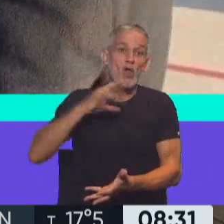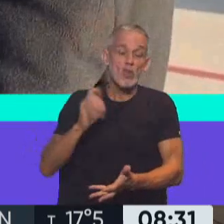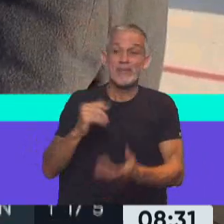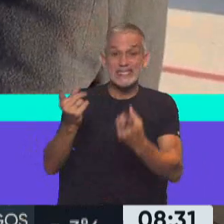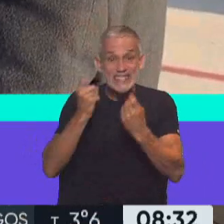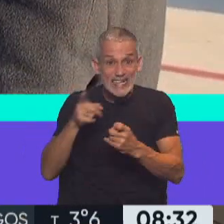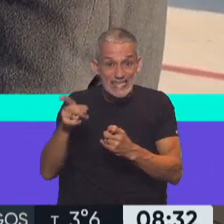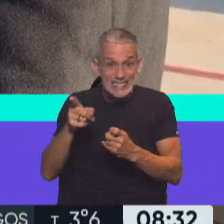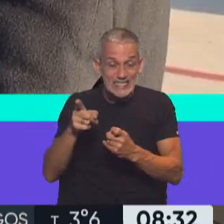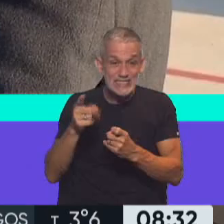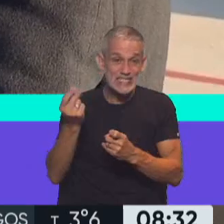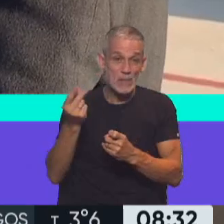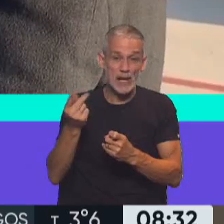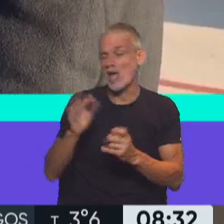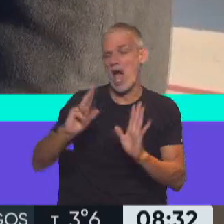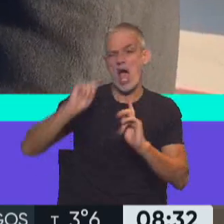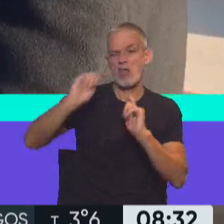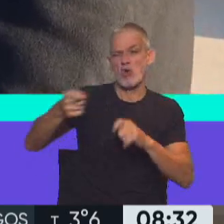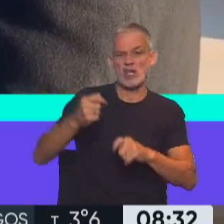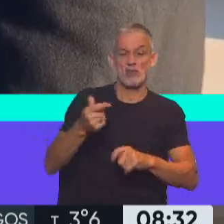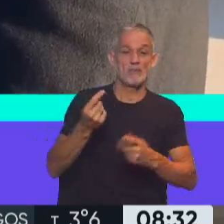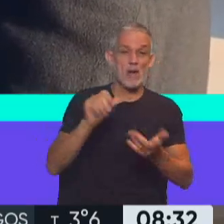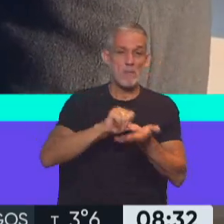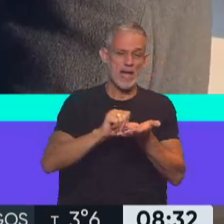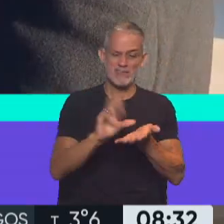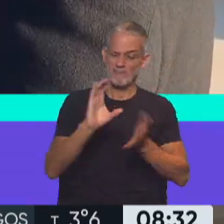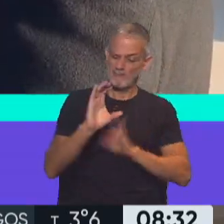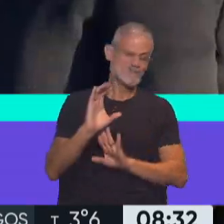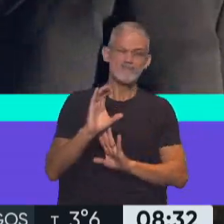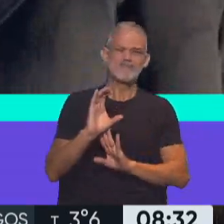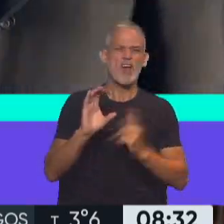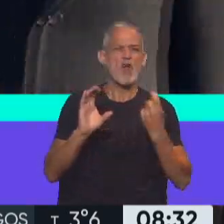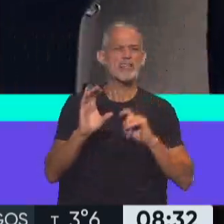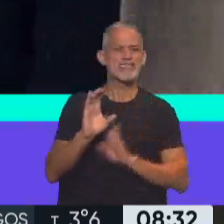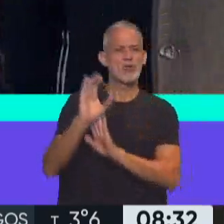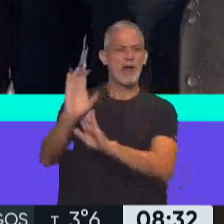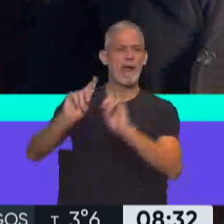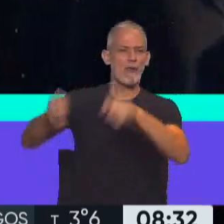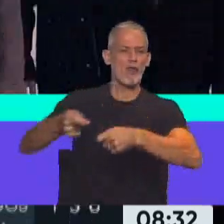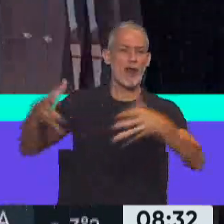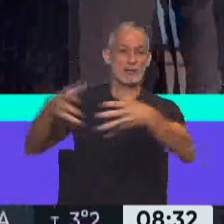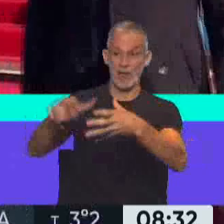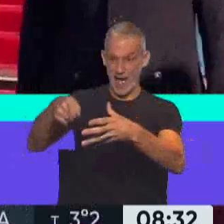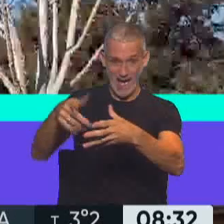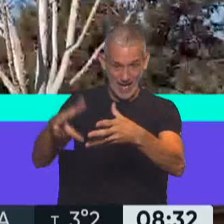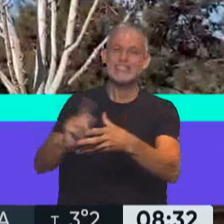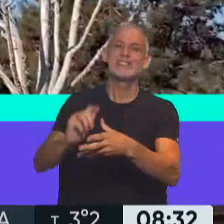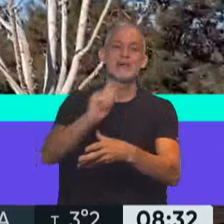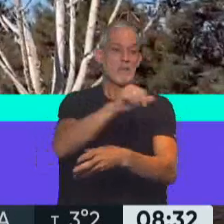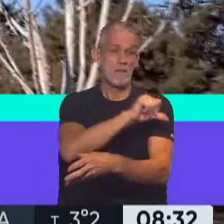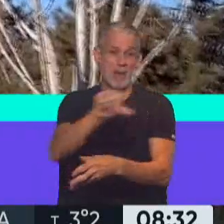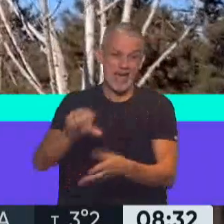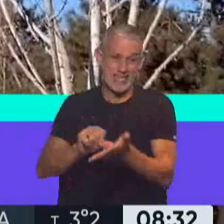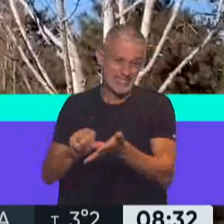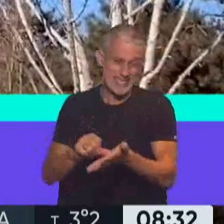no necesita esa plata que la dona y después en base a eso se genere una donación a los países que sí la necesitan